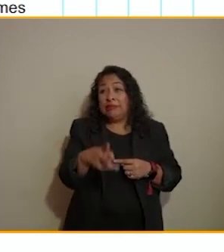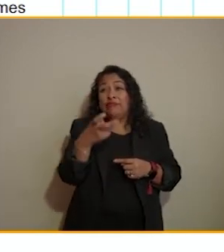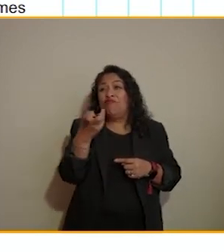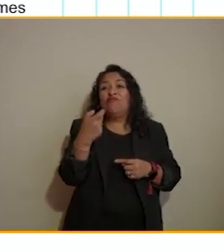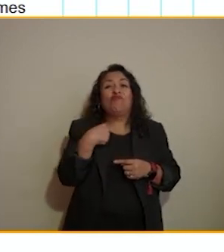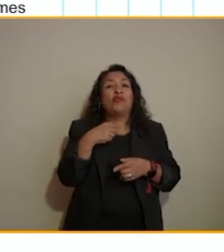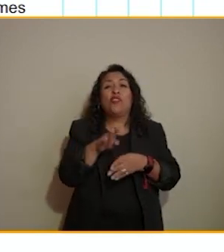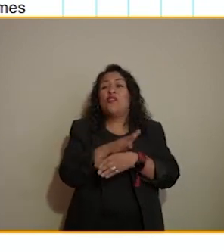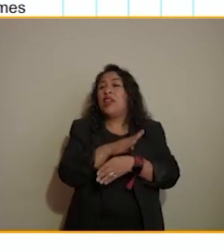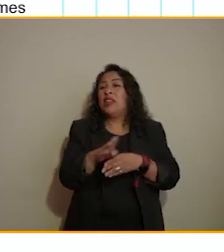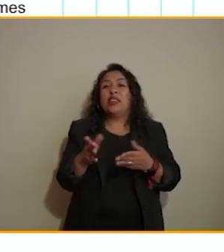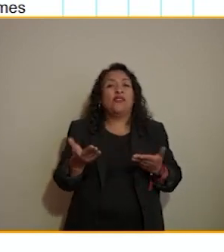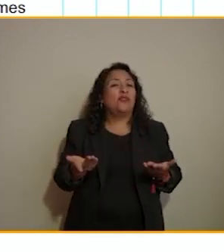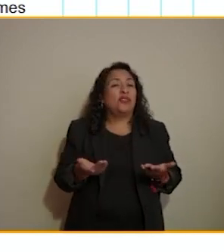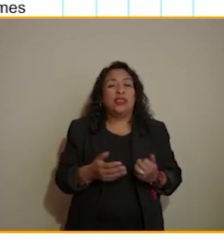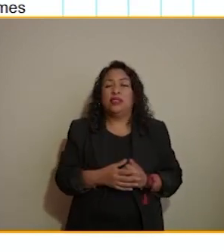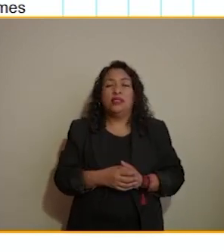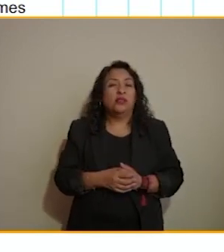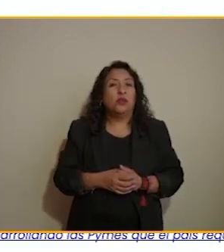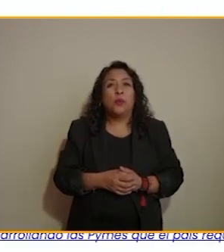nos beneficia tanto.